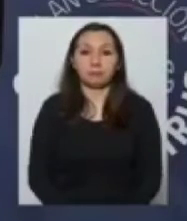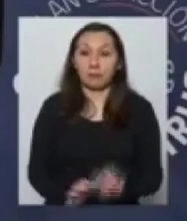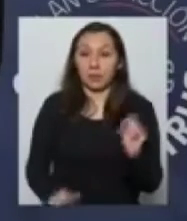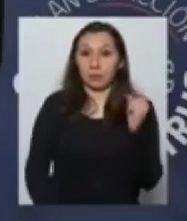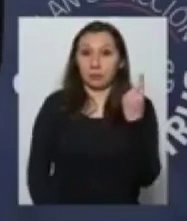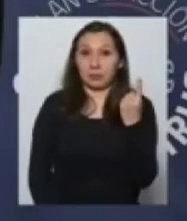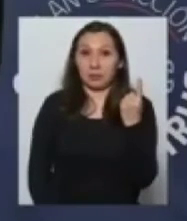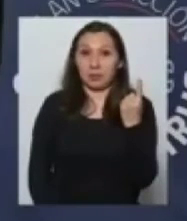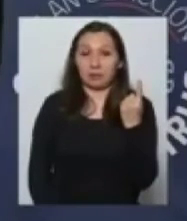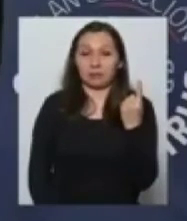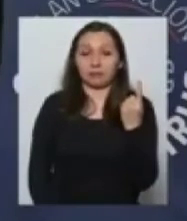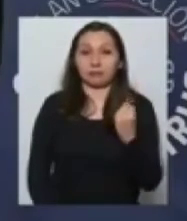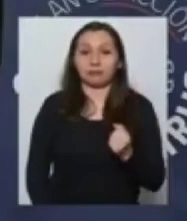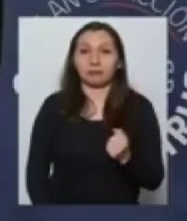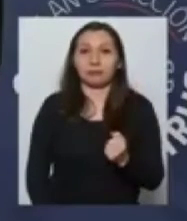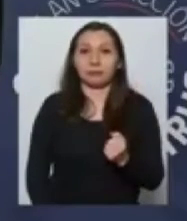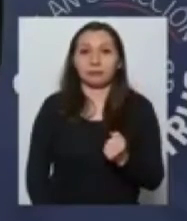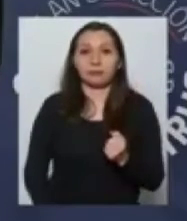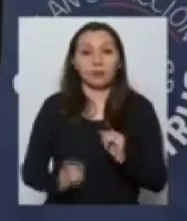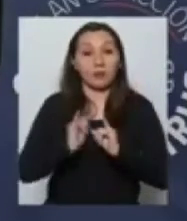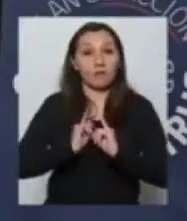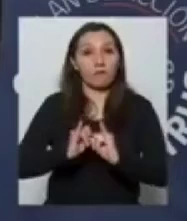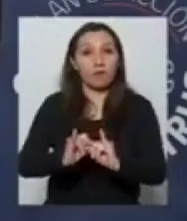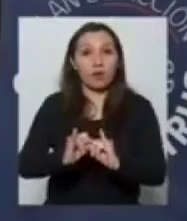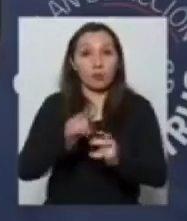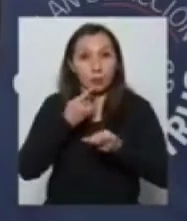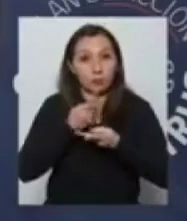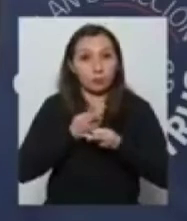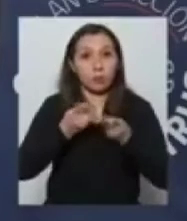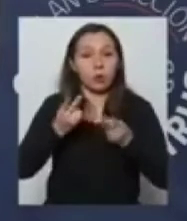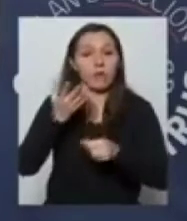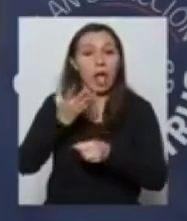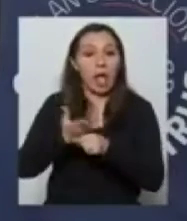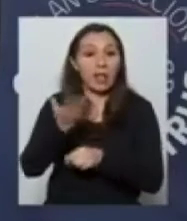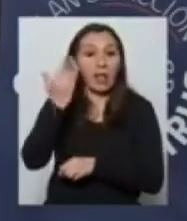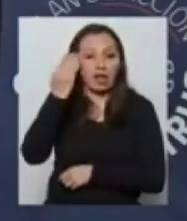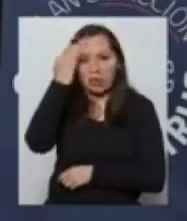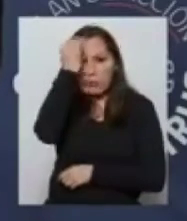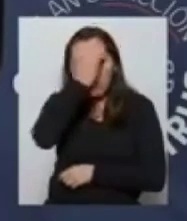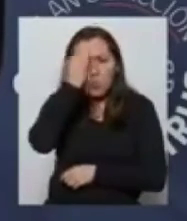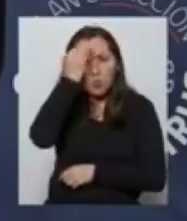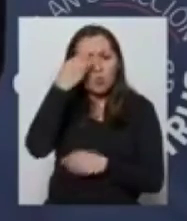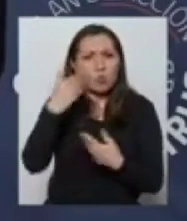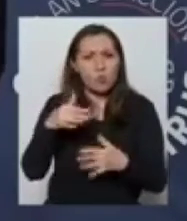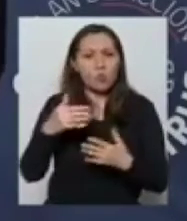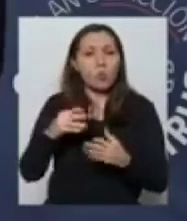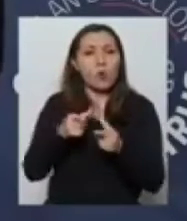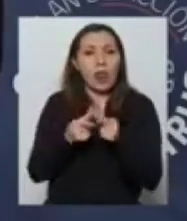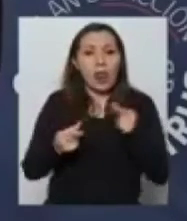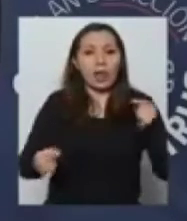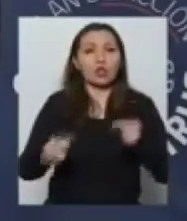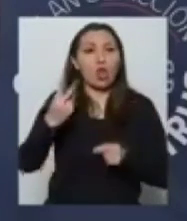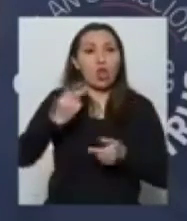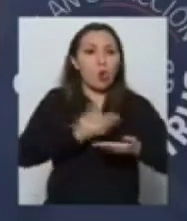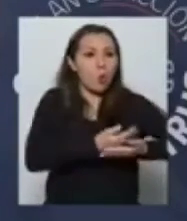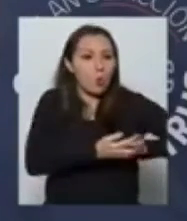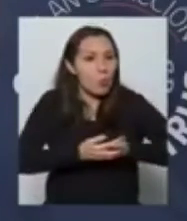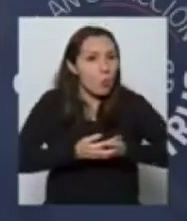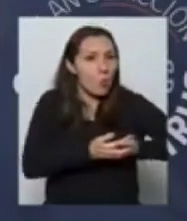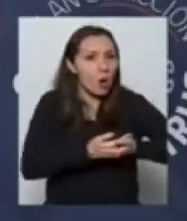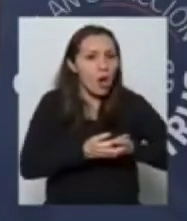primer lugar, dar a conocer que hubo una preocupación nacional por dos